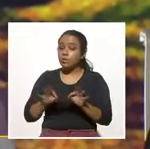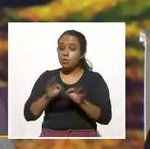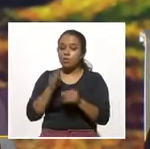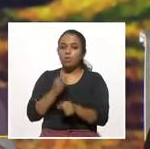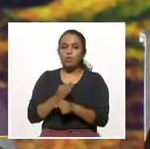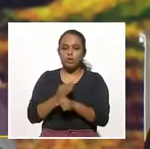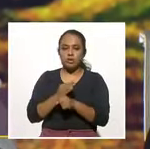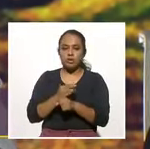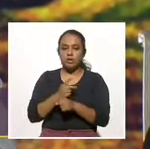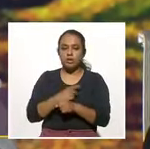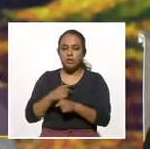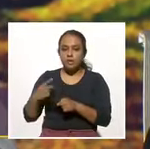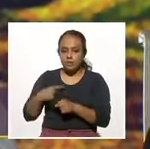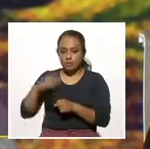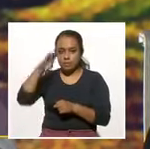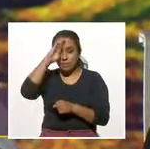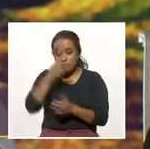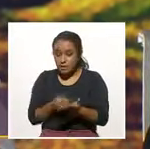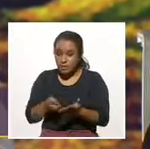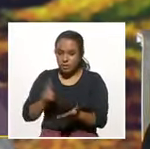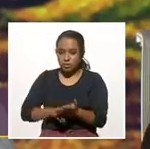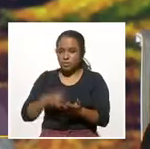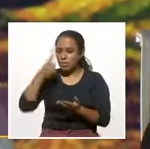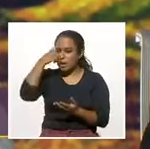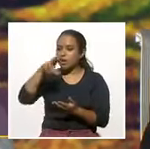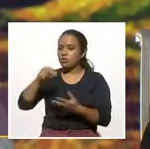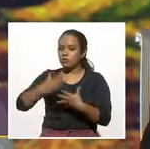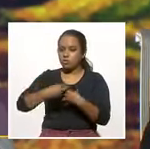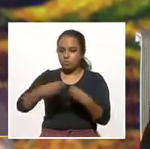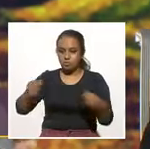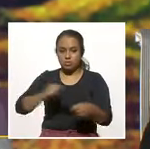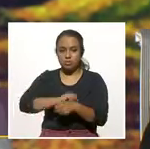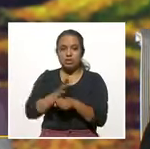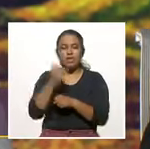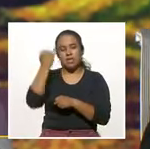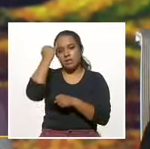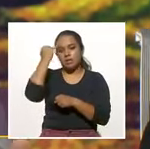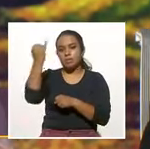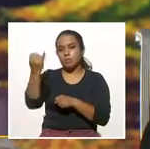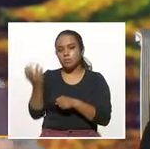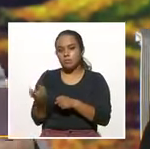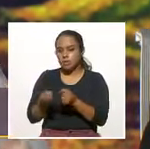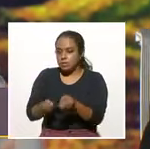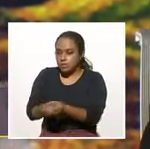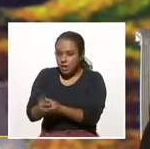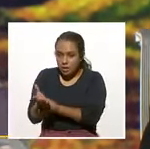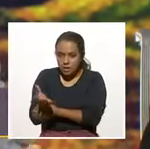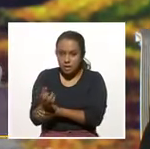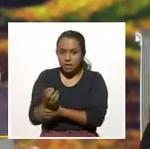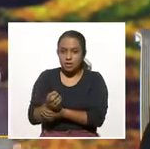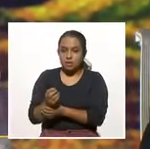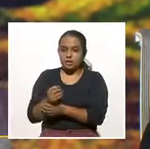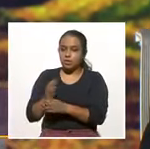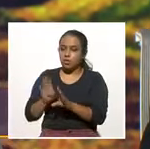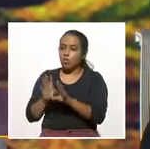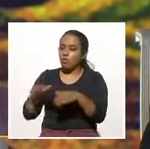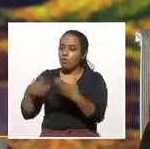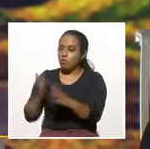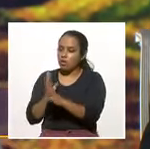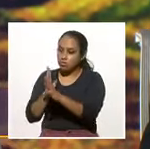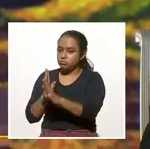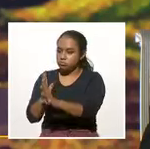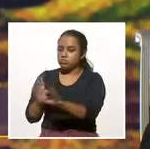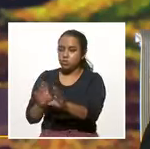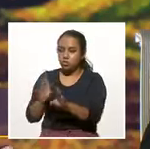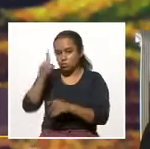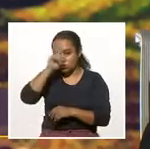que lidiar además con los para evitar el contagio durante un proceso de evacuación o ya que te encuentras al exterior. Entonces,